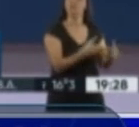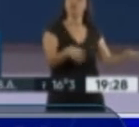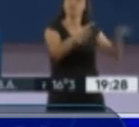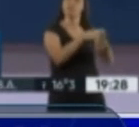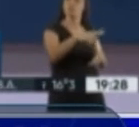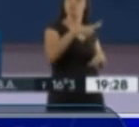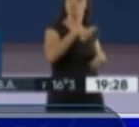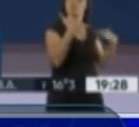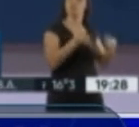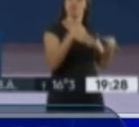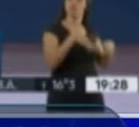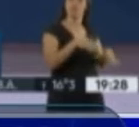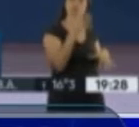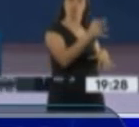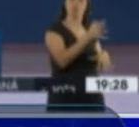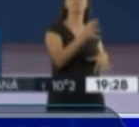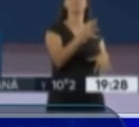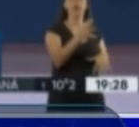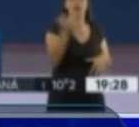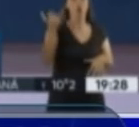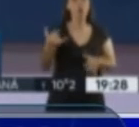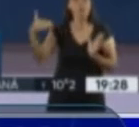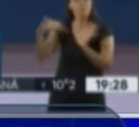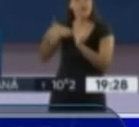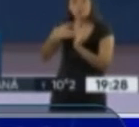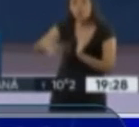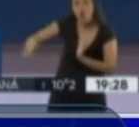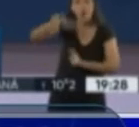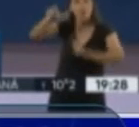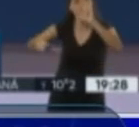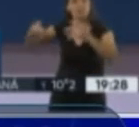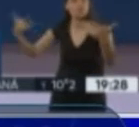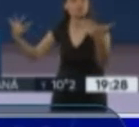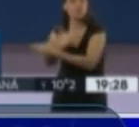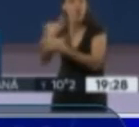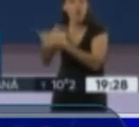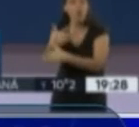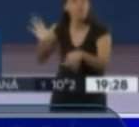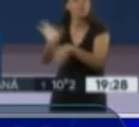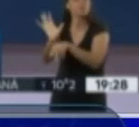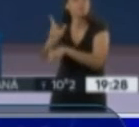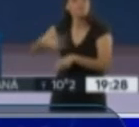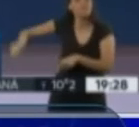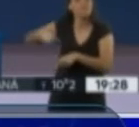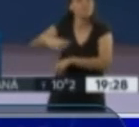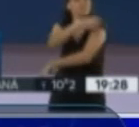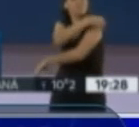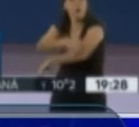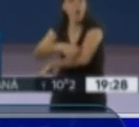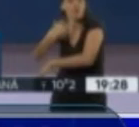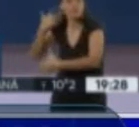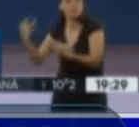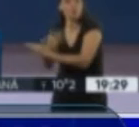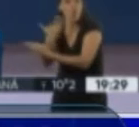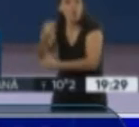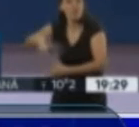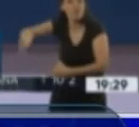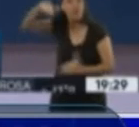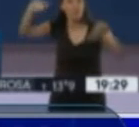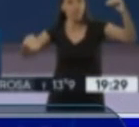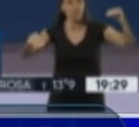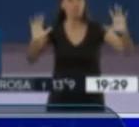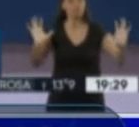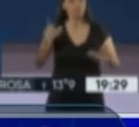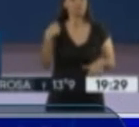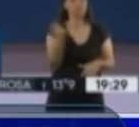Estados Americanos necesita una reestructuración y que necesita remover de inmediato a quienes la conducen. Si es que el organismo quiere